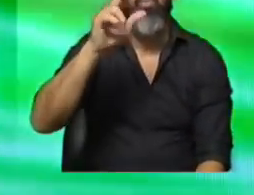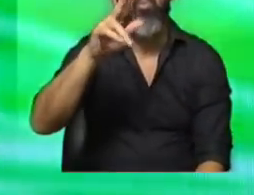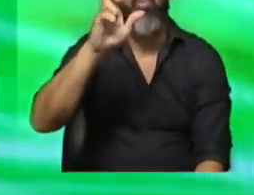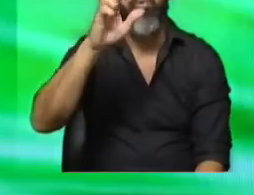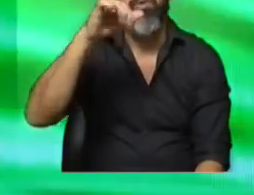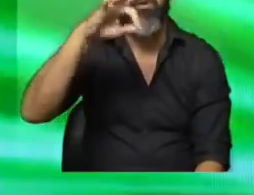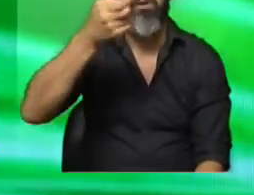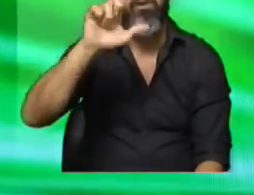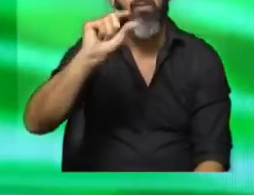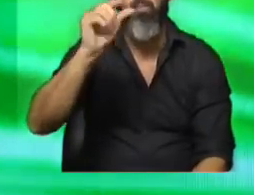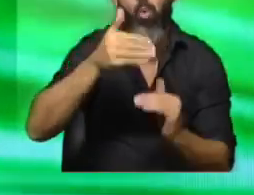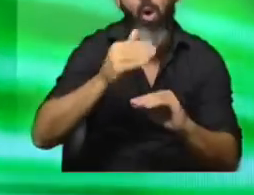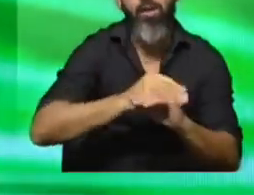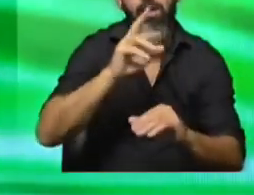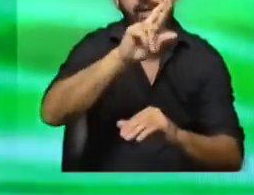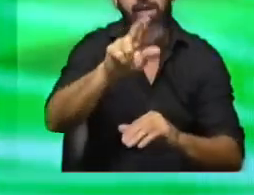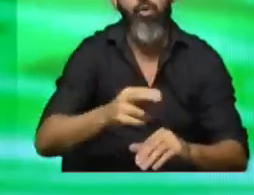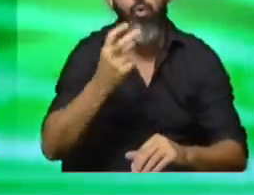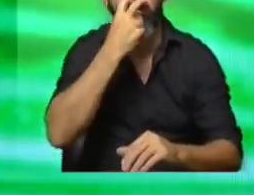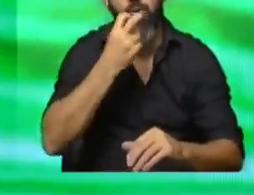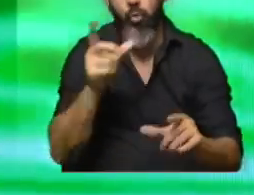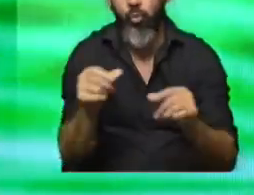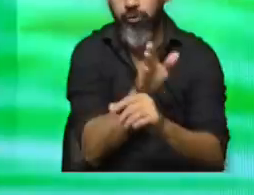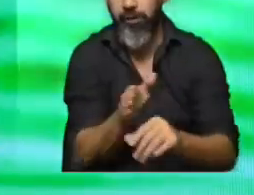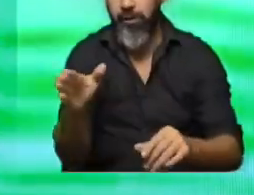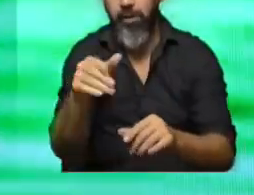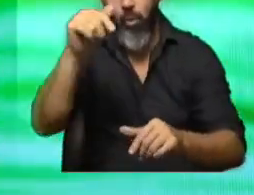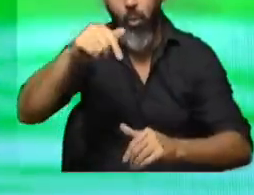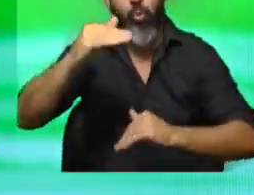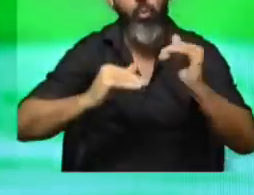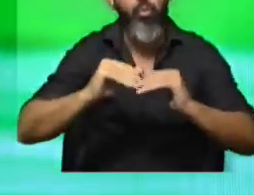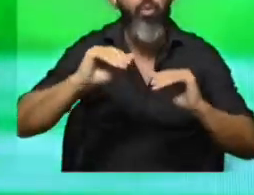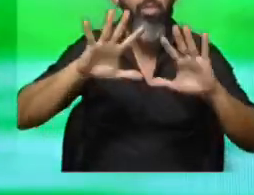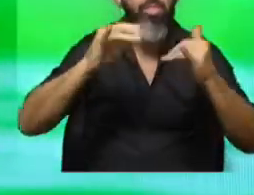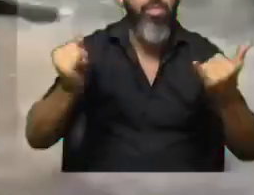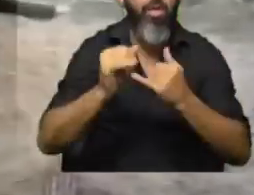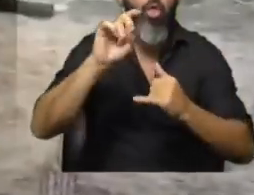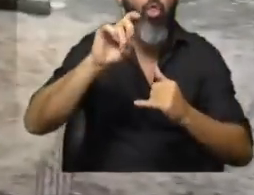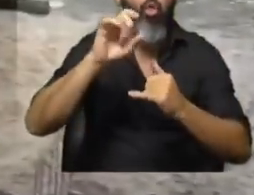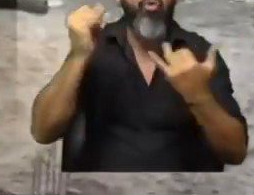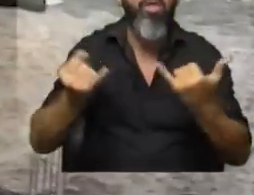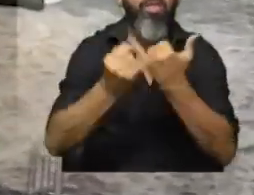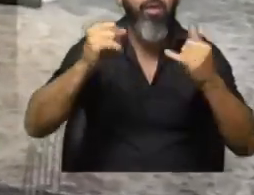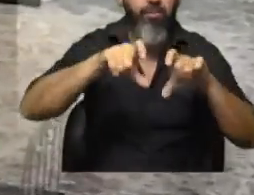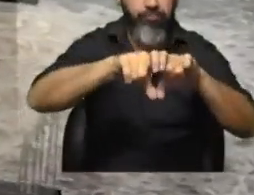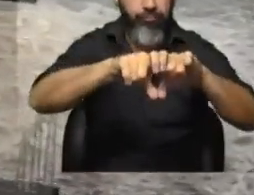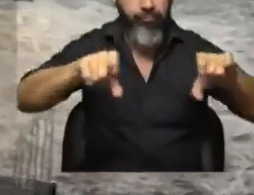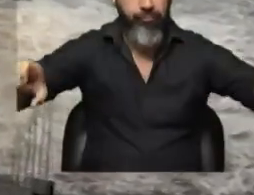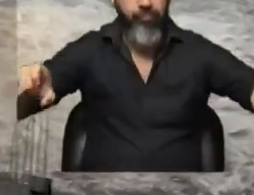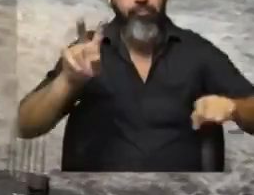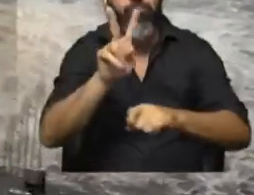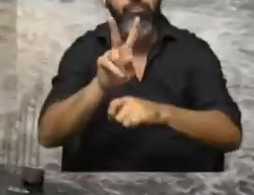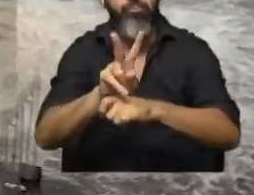desembocadura del Río San José este va y empieza hoy una obra de diez doce días que es una especie de dique que va que contiene